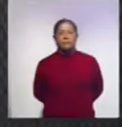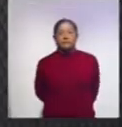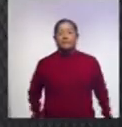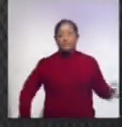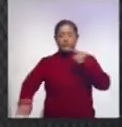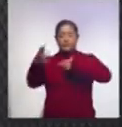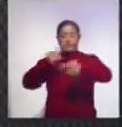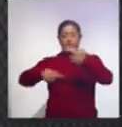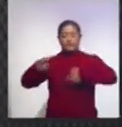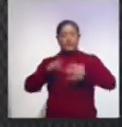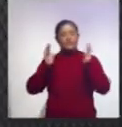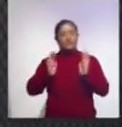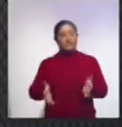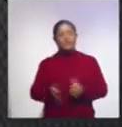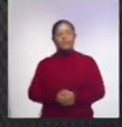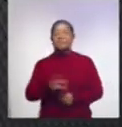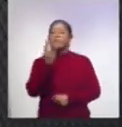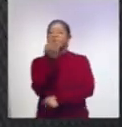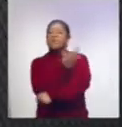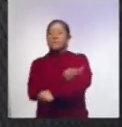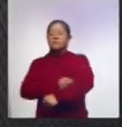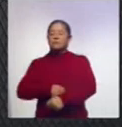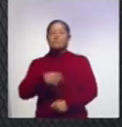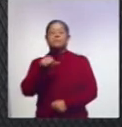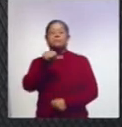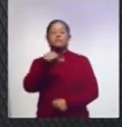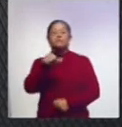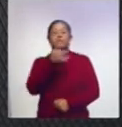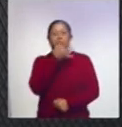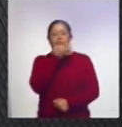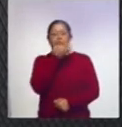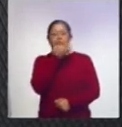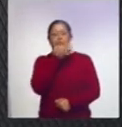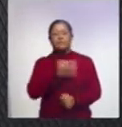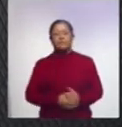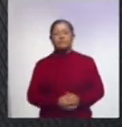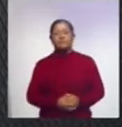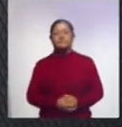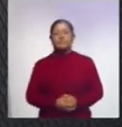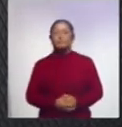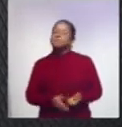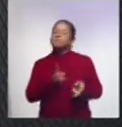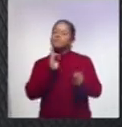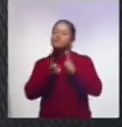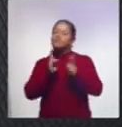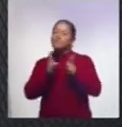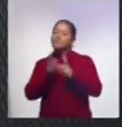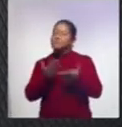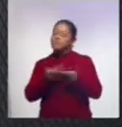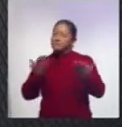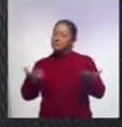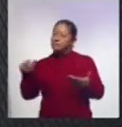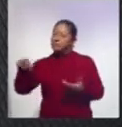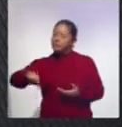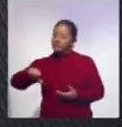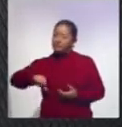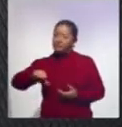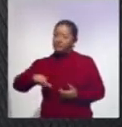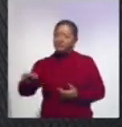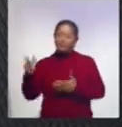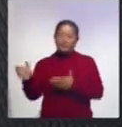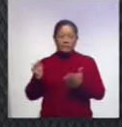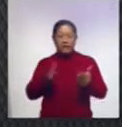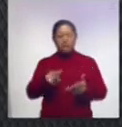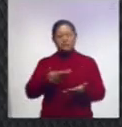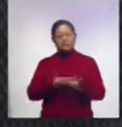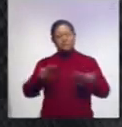Estamos de regreso cuando son las 2 de la tarde con 16 minutos. Vamos a la charla de esta tarde en el estudio de